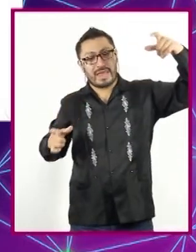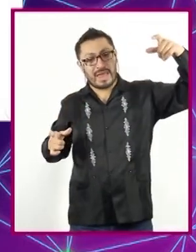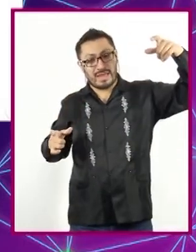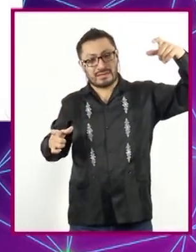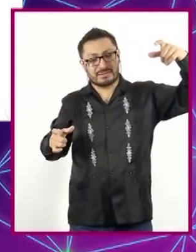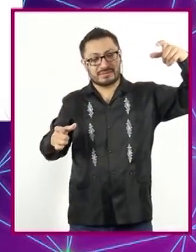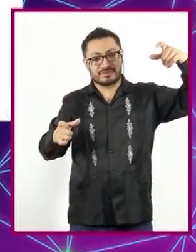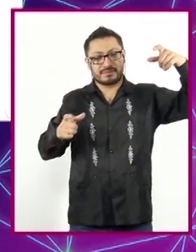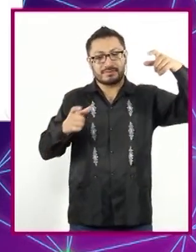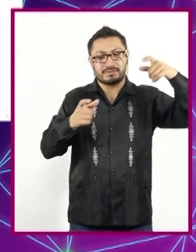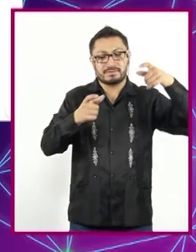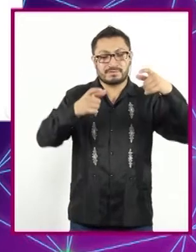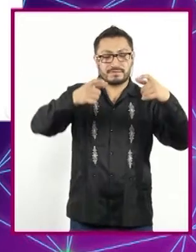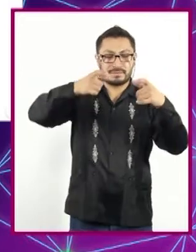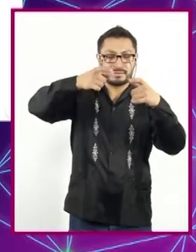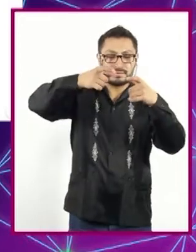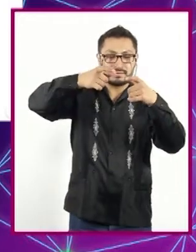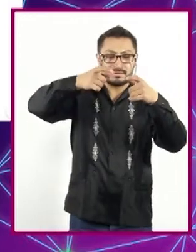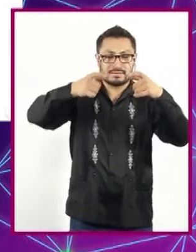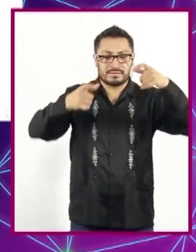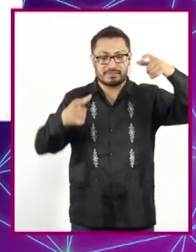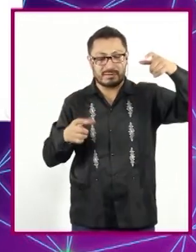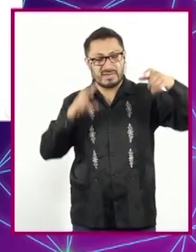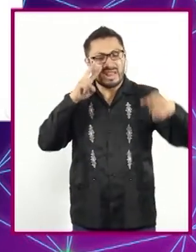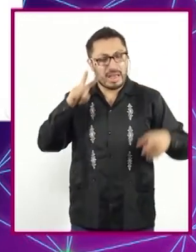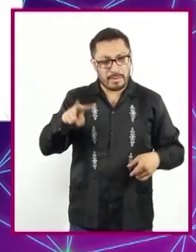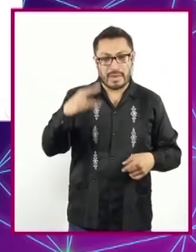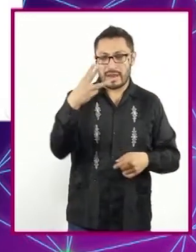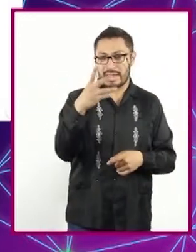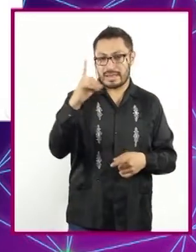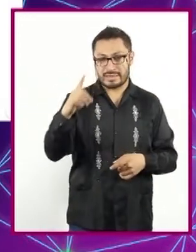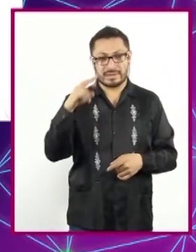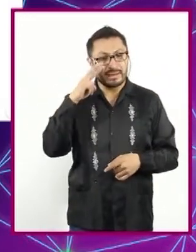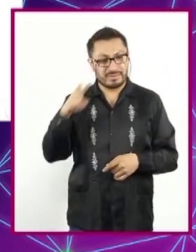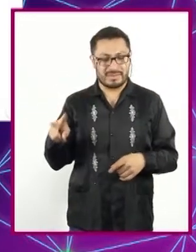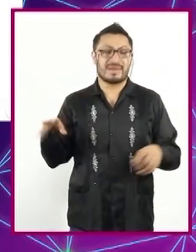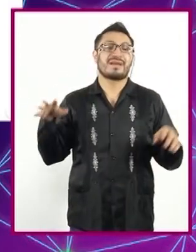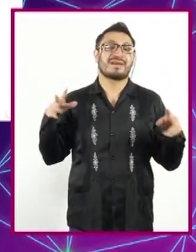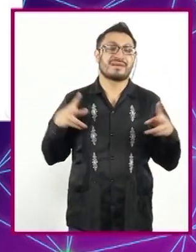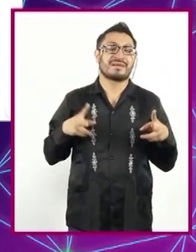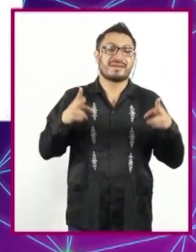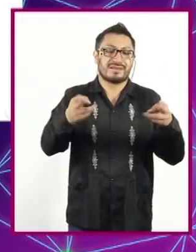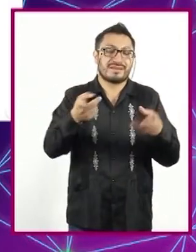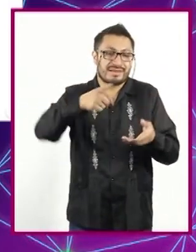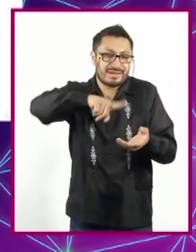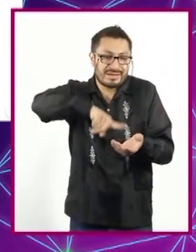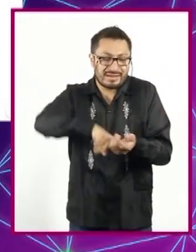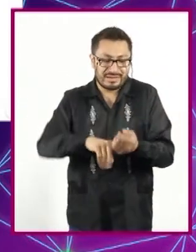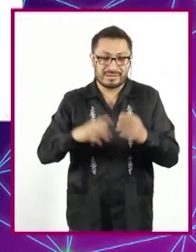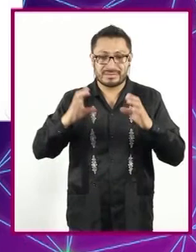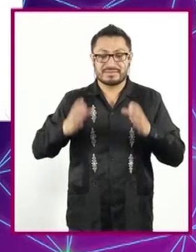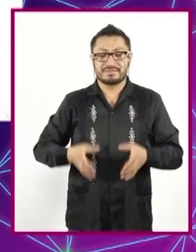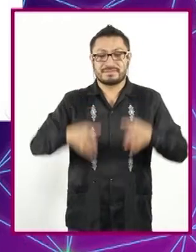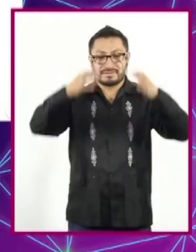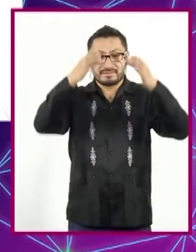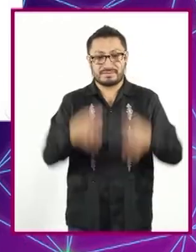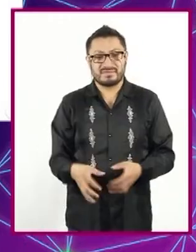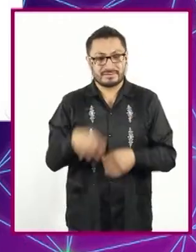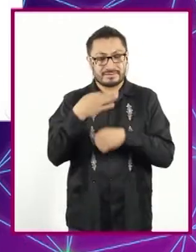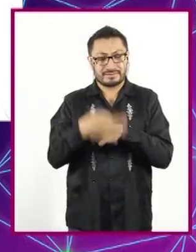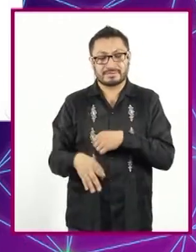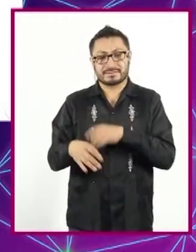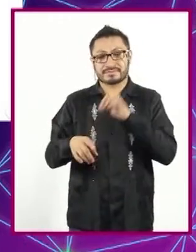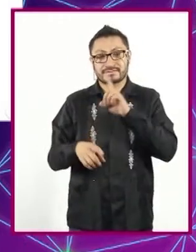elipse. En la vista en 3 dimensiones se observa la elipse cortada dentro del cilindro, mientras que del lado